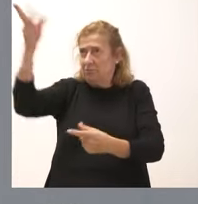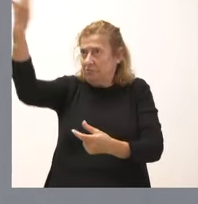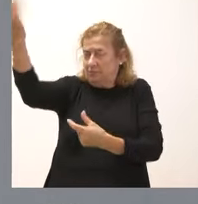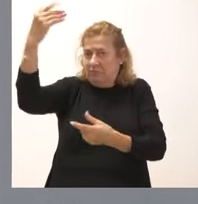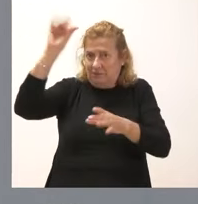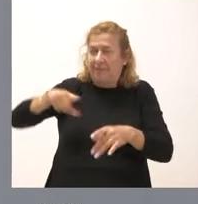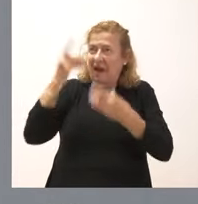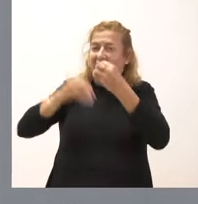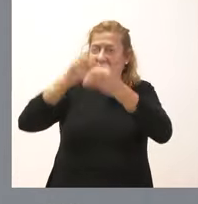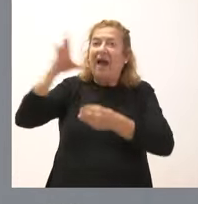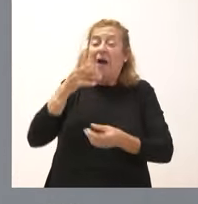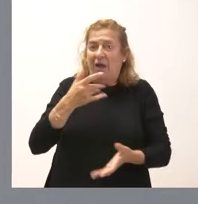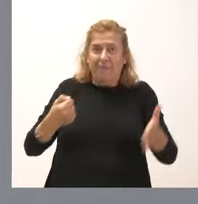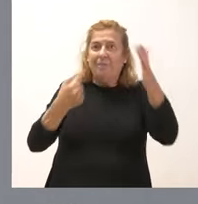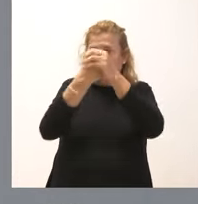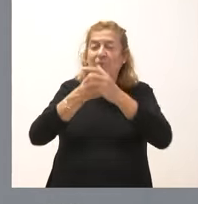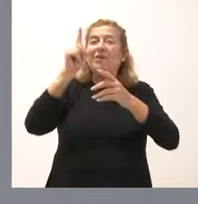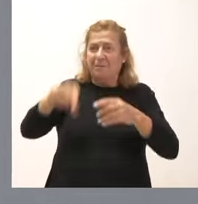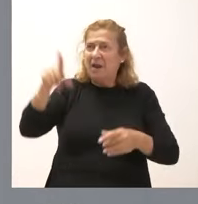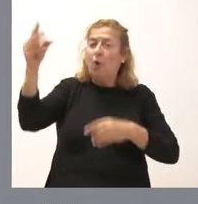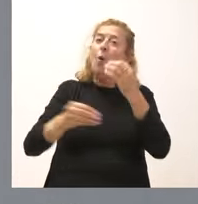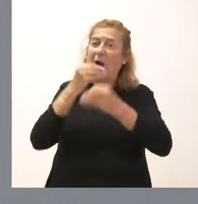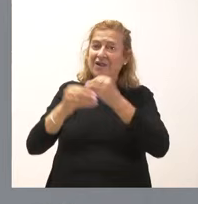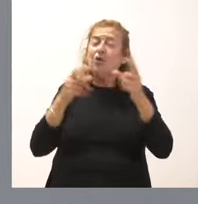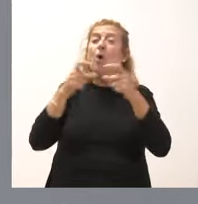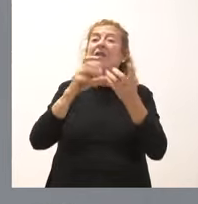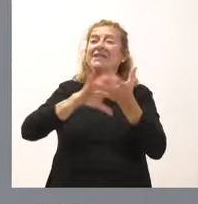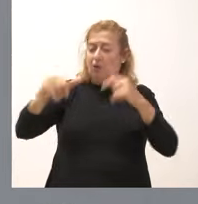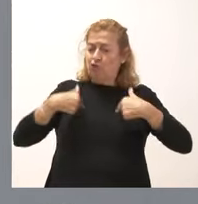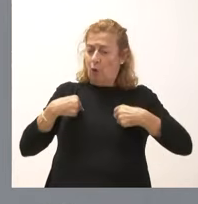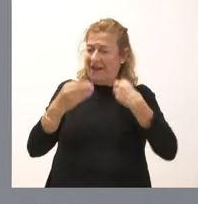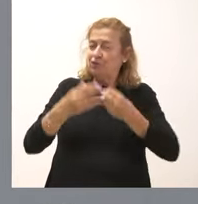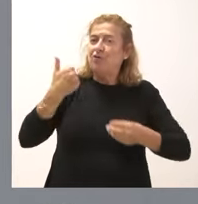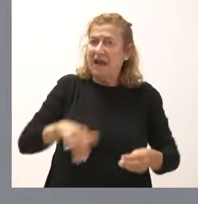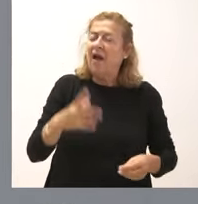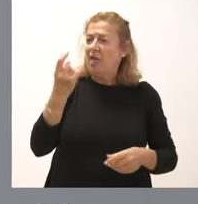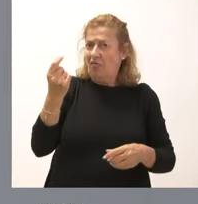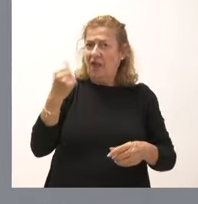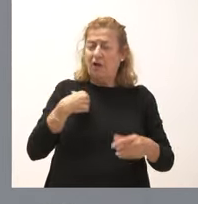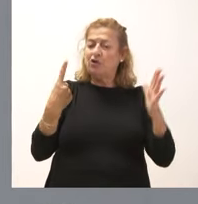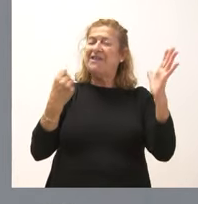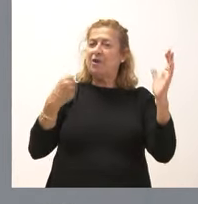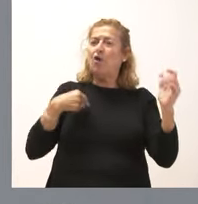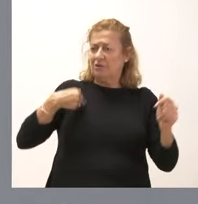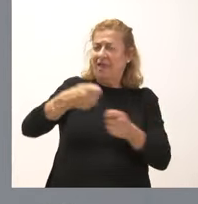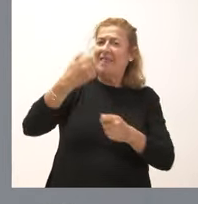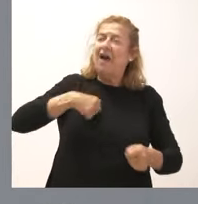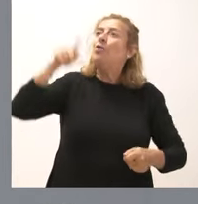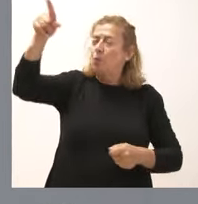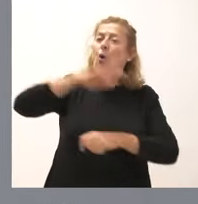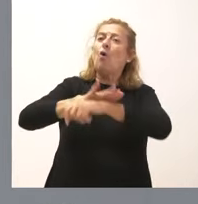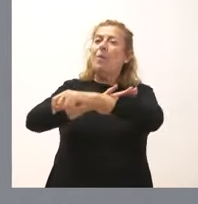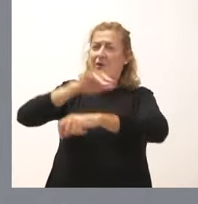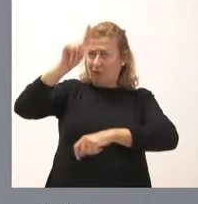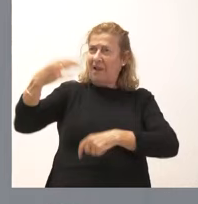Y más y más ahora que tenemos el precedente de que sí lo ha hecho la Junta de Castilla y León y si lo ha hecho con un importe de seis millones de euros, que es ciertamente relevante y que